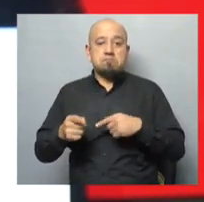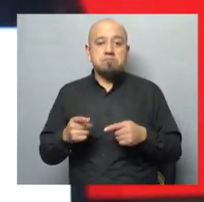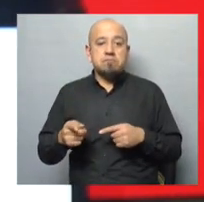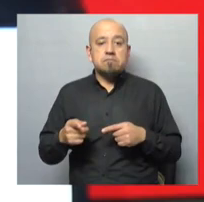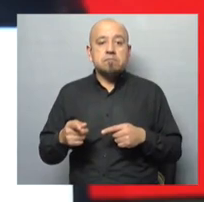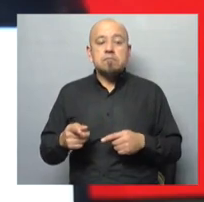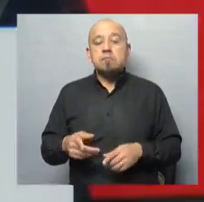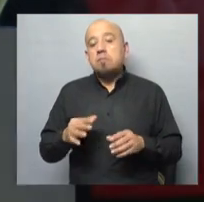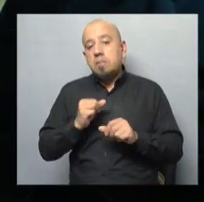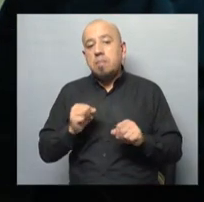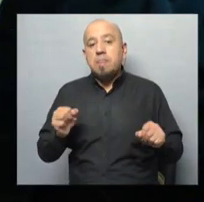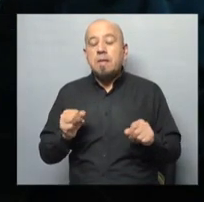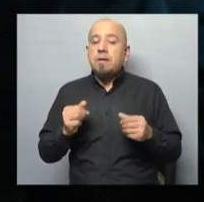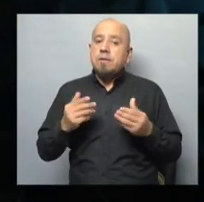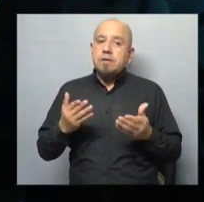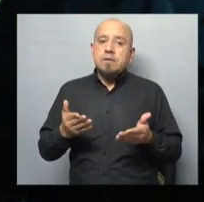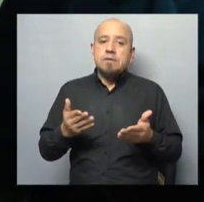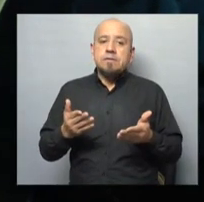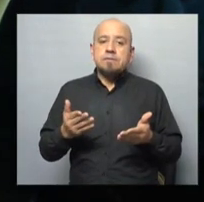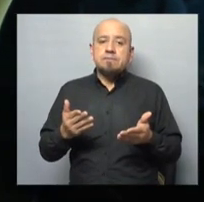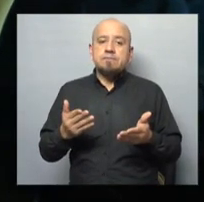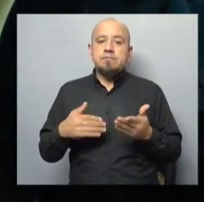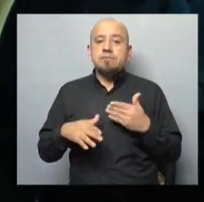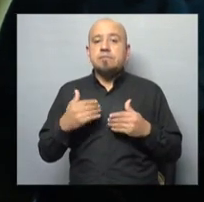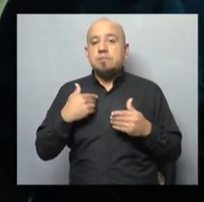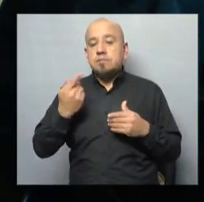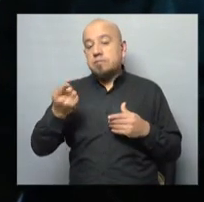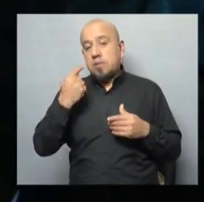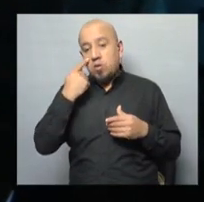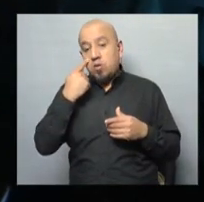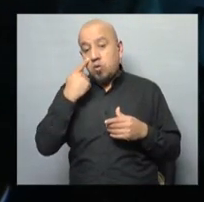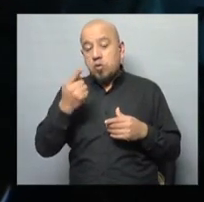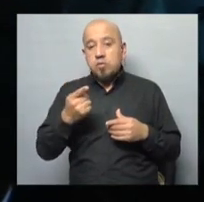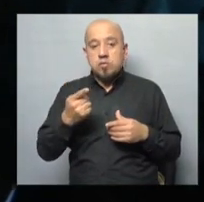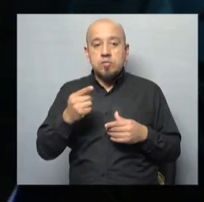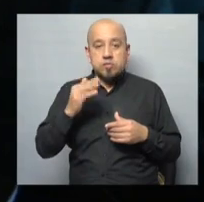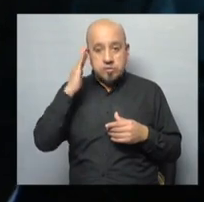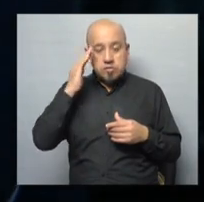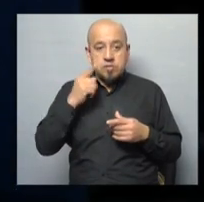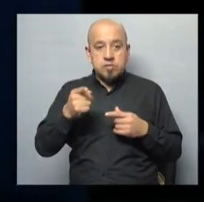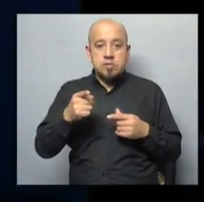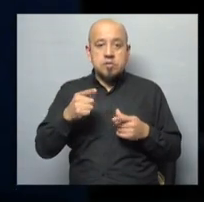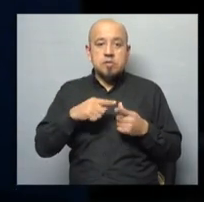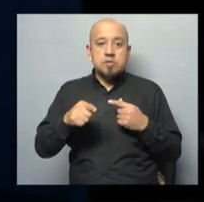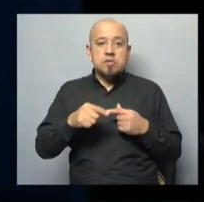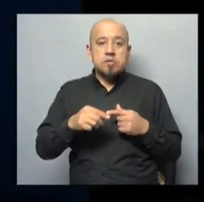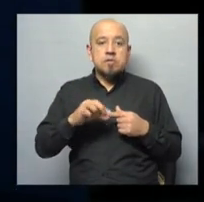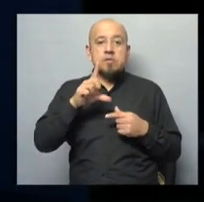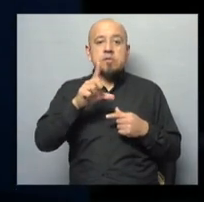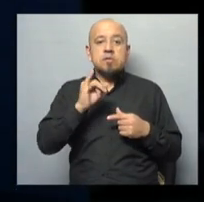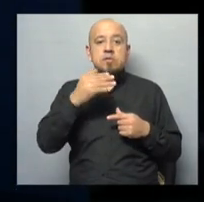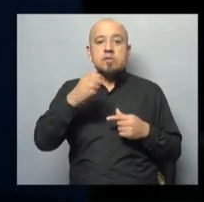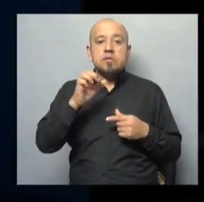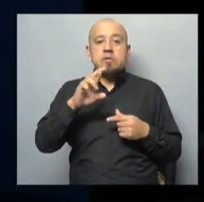bien puede ser que tenga que ver con que los conozco tanto la verdad yo sí verán a liberman y digo va a